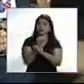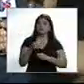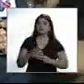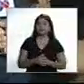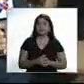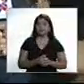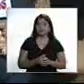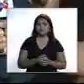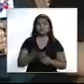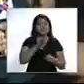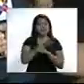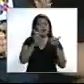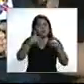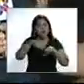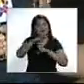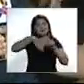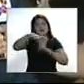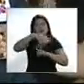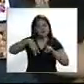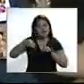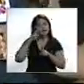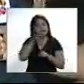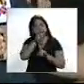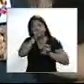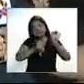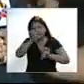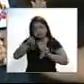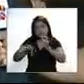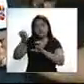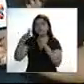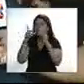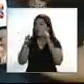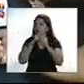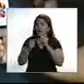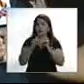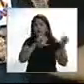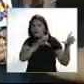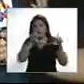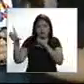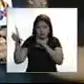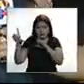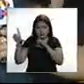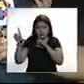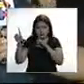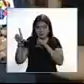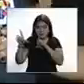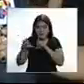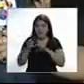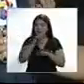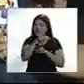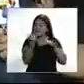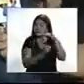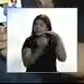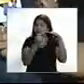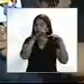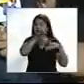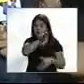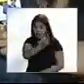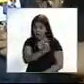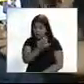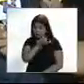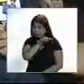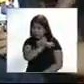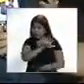sala situacional de todos los aprestos. Todas las condiciones están dadas y el árbitro, el Consejo Nacional